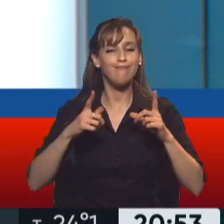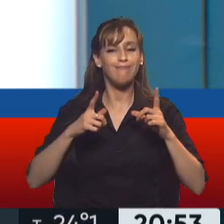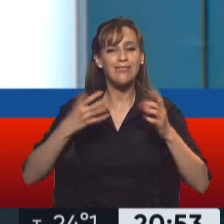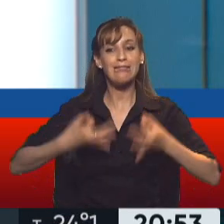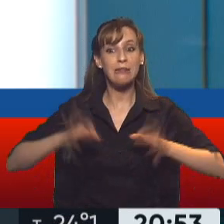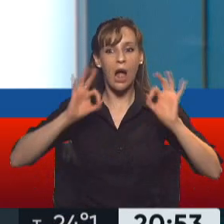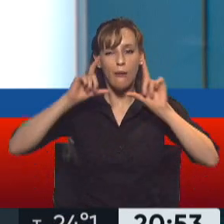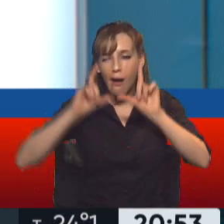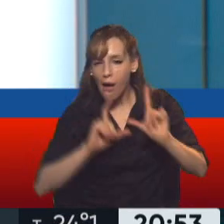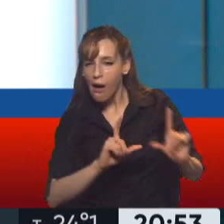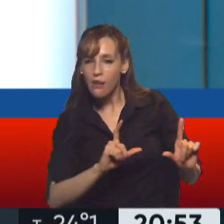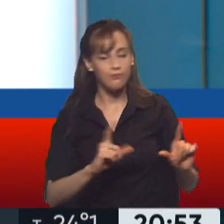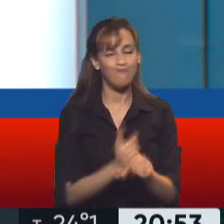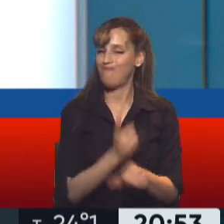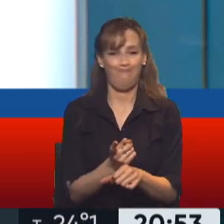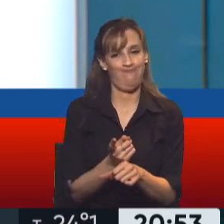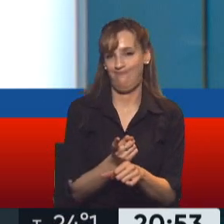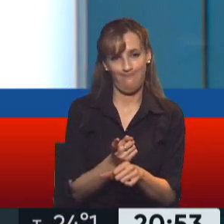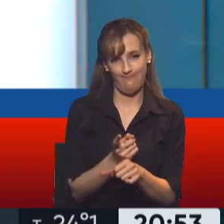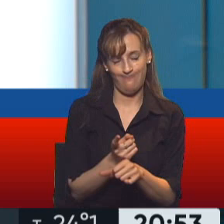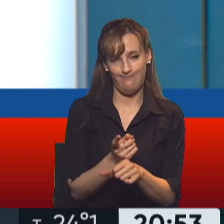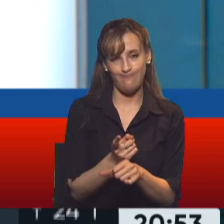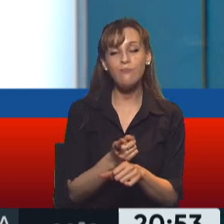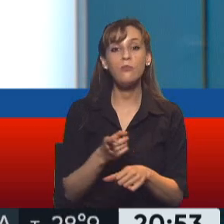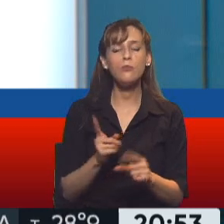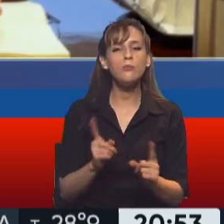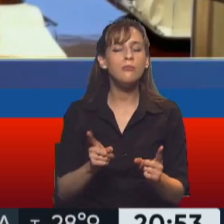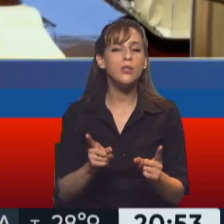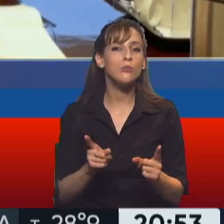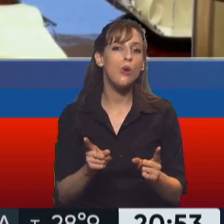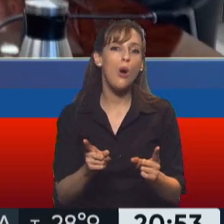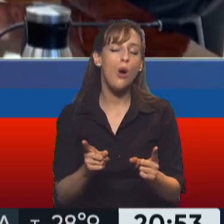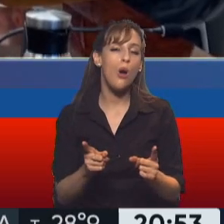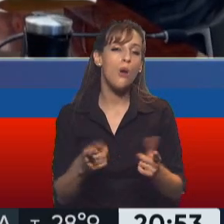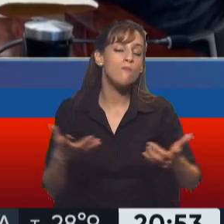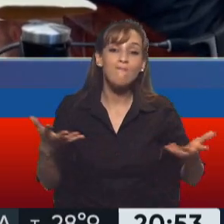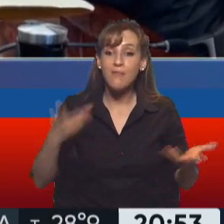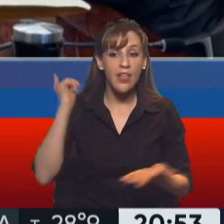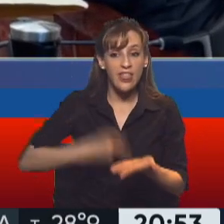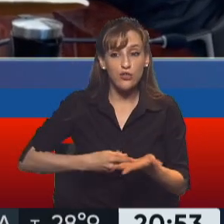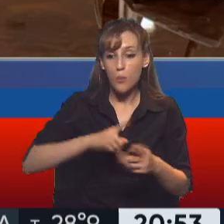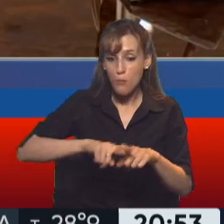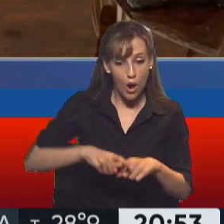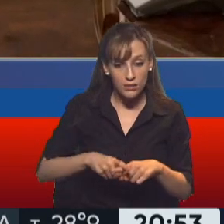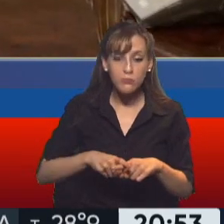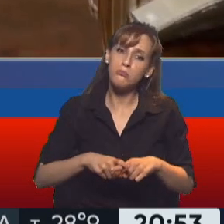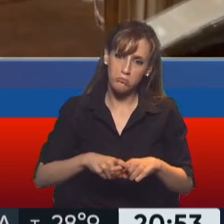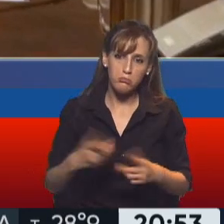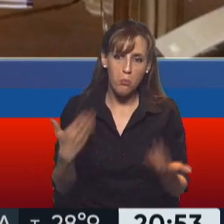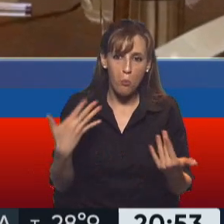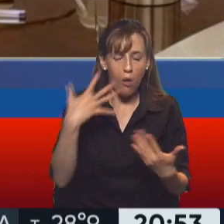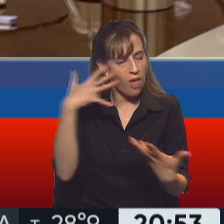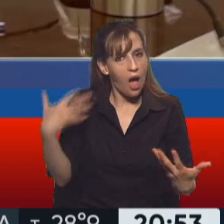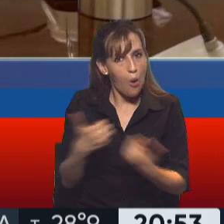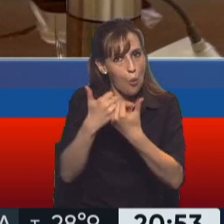que únicamente con todo el aval de distintas tendencias políticas se puede llegar a un acuerdo, porque es lo que pide el fondo. No, bueno, lo van a